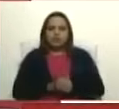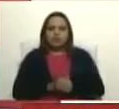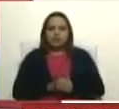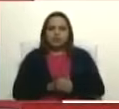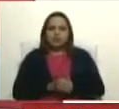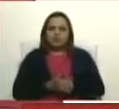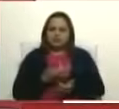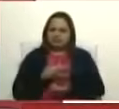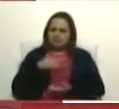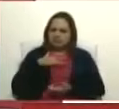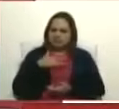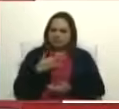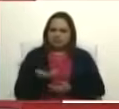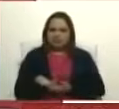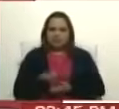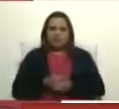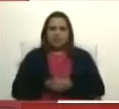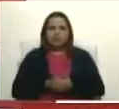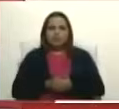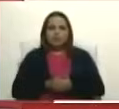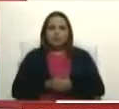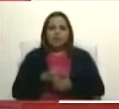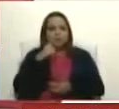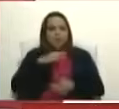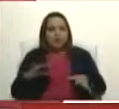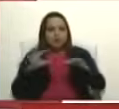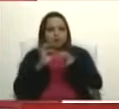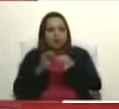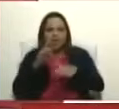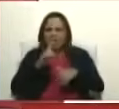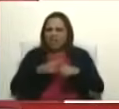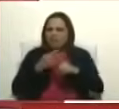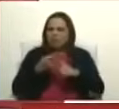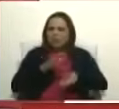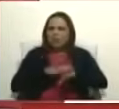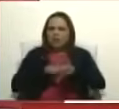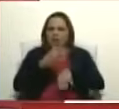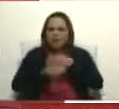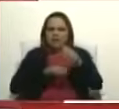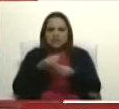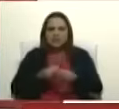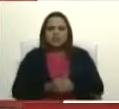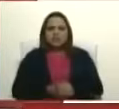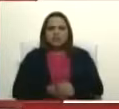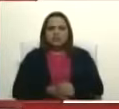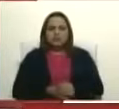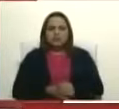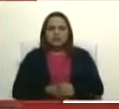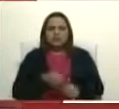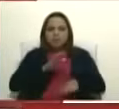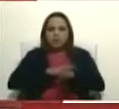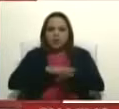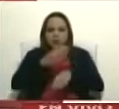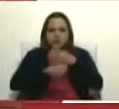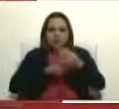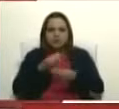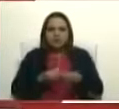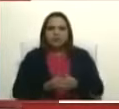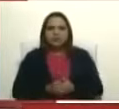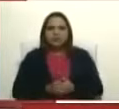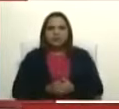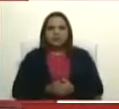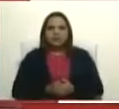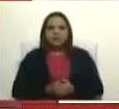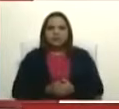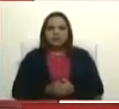¿Verdad? No es vinculante. ¿Y para qué lo hicimos, pues? ¿Para qué lo hicimos? ¿Ah?